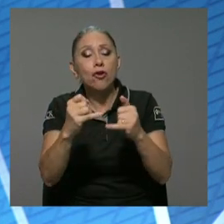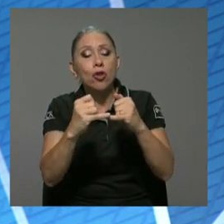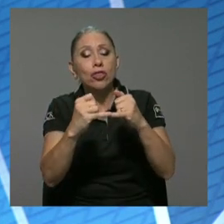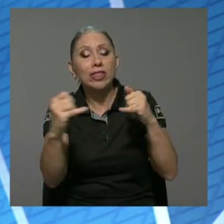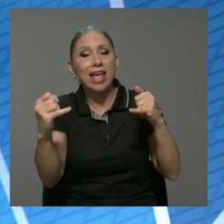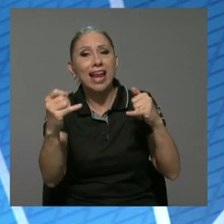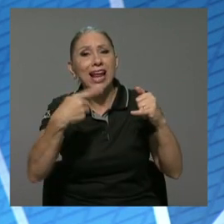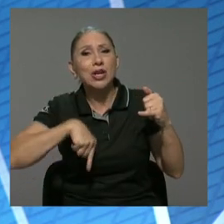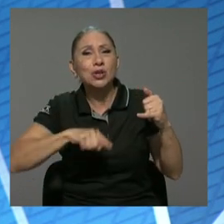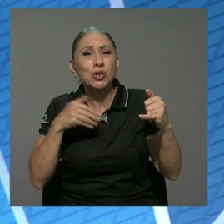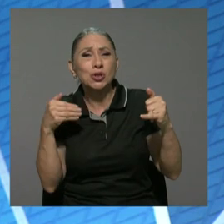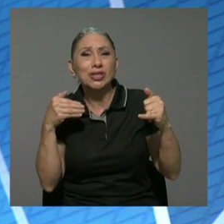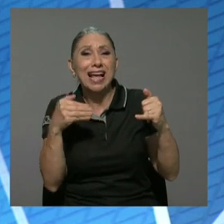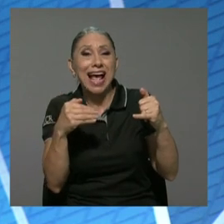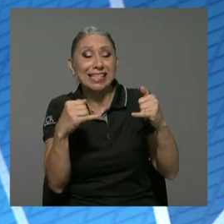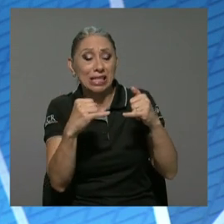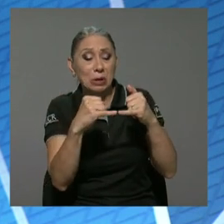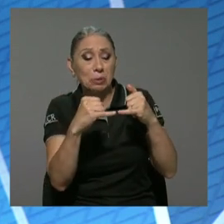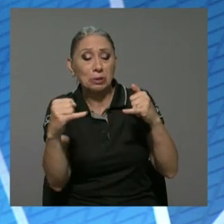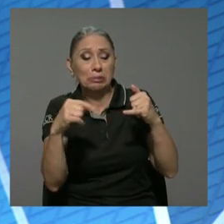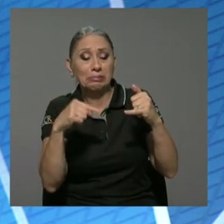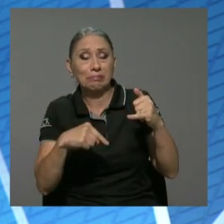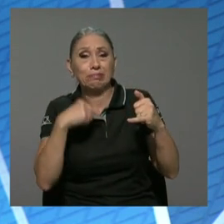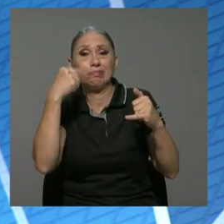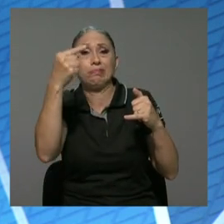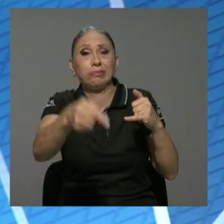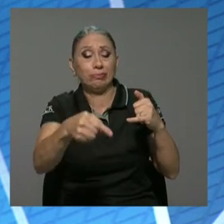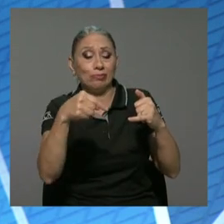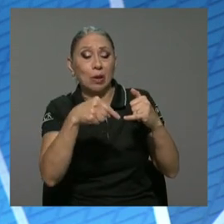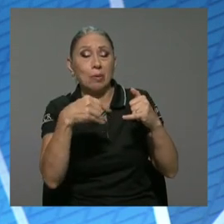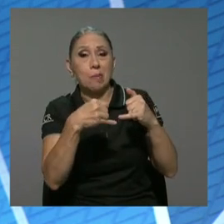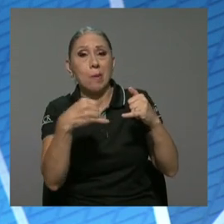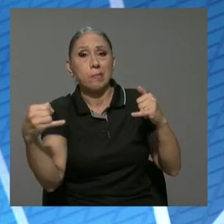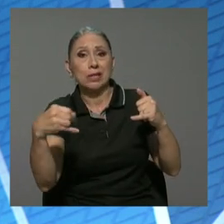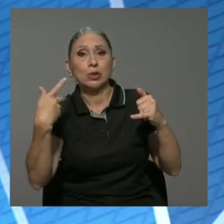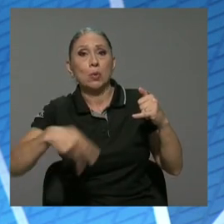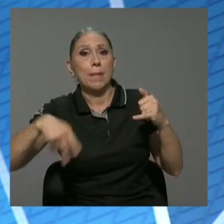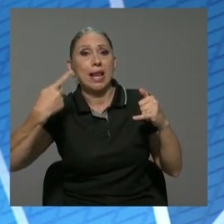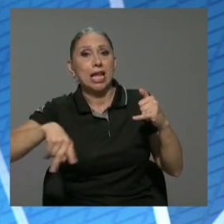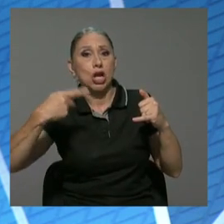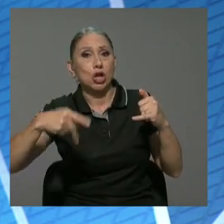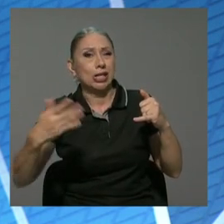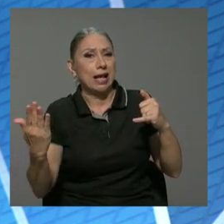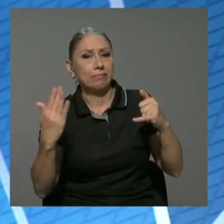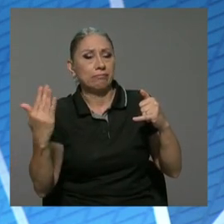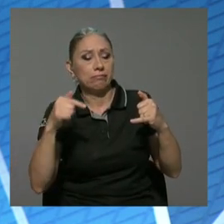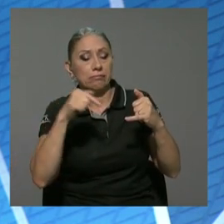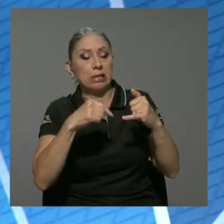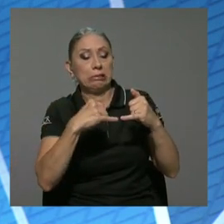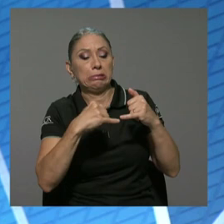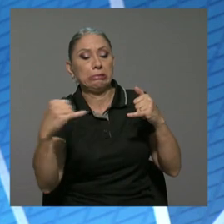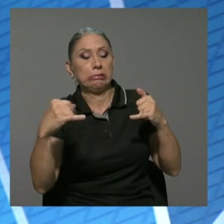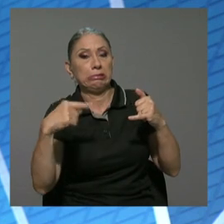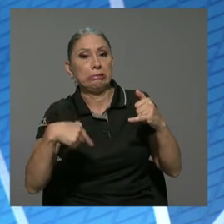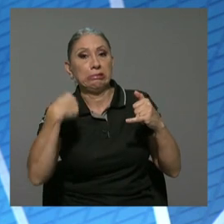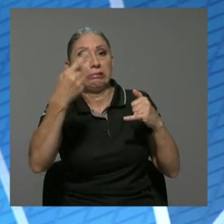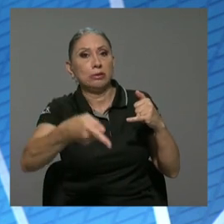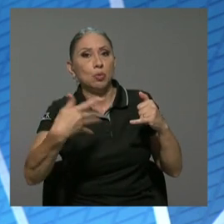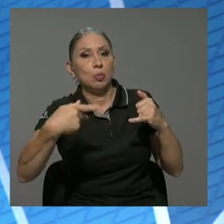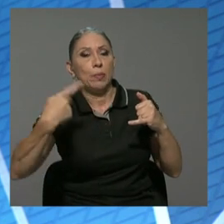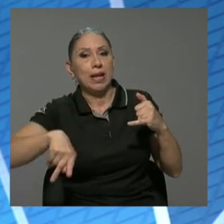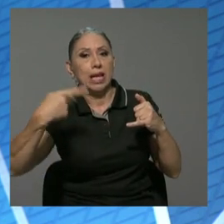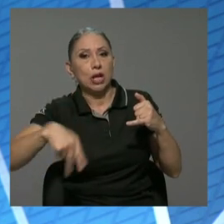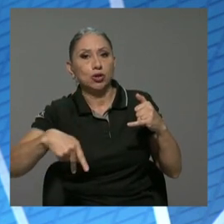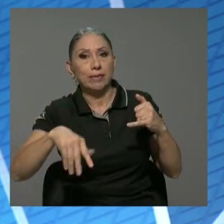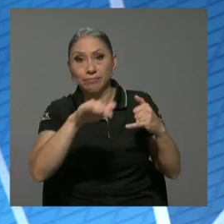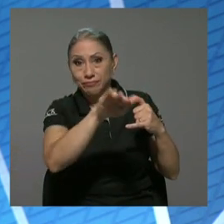que es muy, muy peligrosa, ¿verdad? Y yo creo que a la ciudadanía en general hay